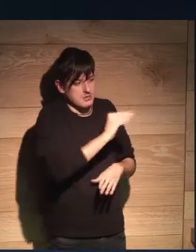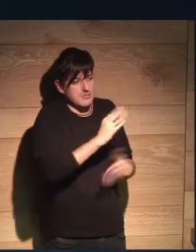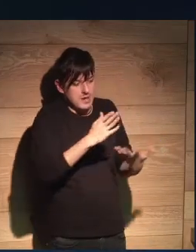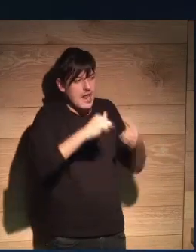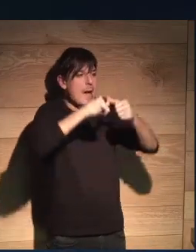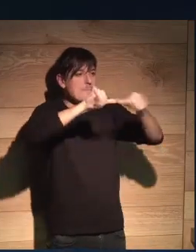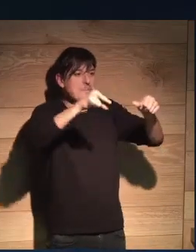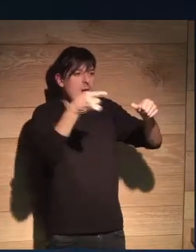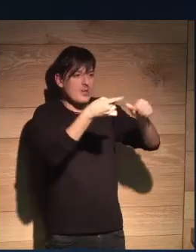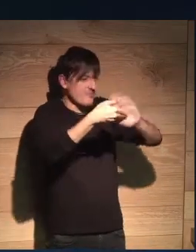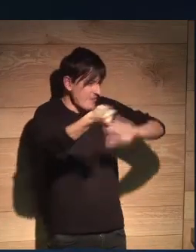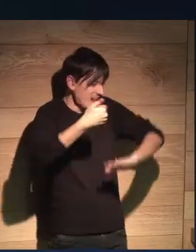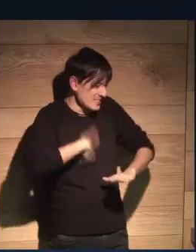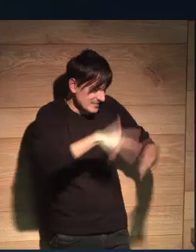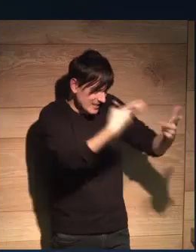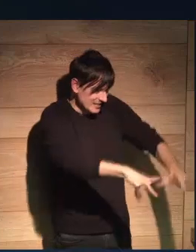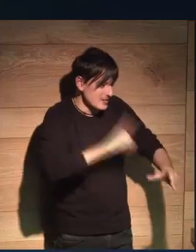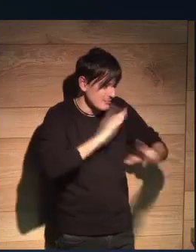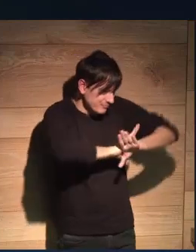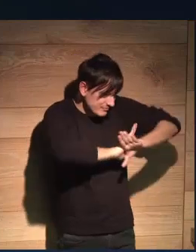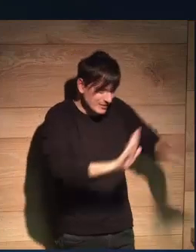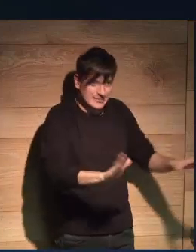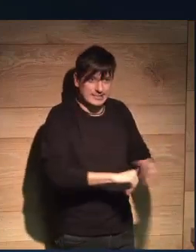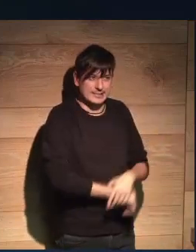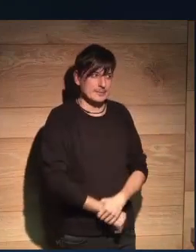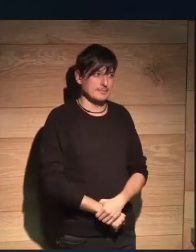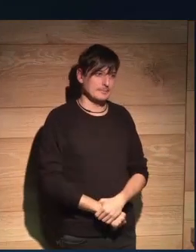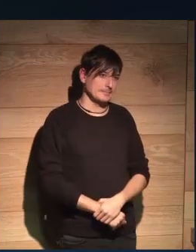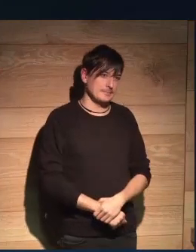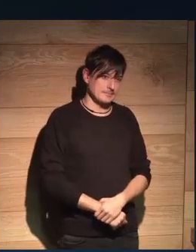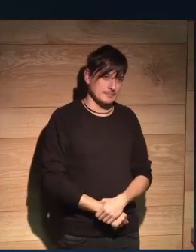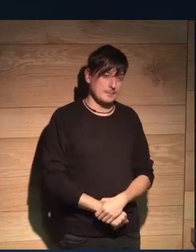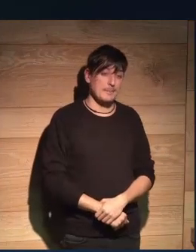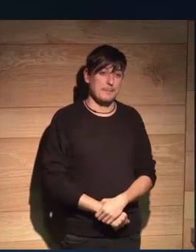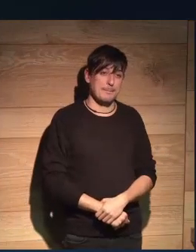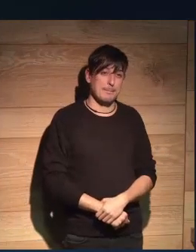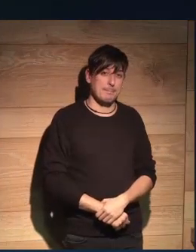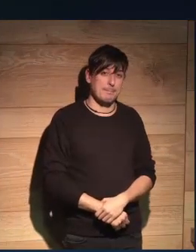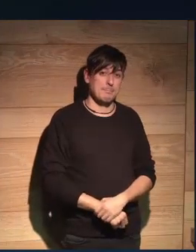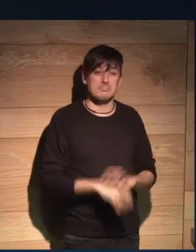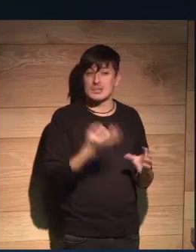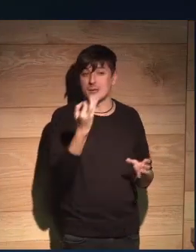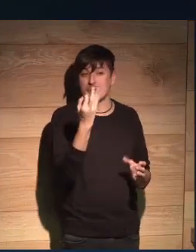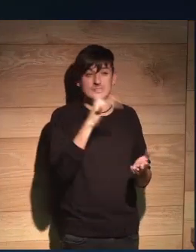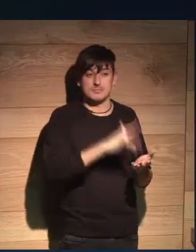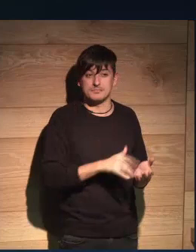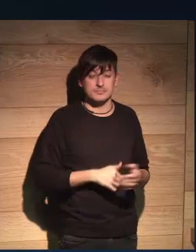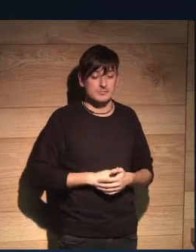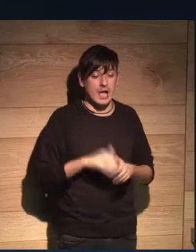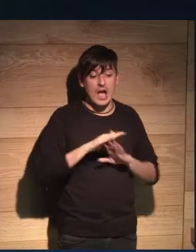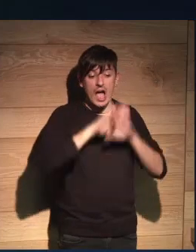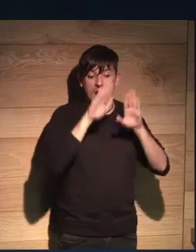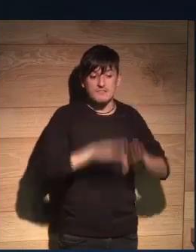los prejuicios hacia la química, siéntese ya y cállese, no sea que vaya... Llevamos hora y media aquí. Claro. ¿Y qué ocurrió? Que al